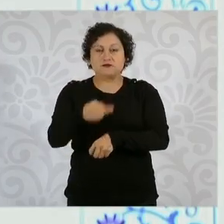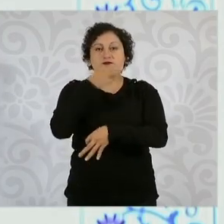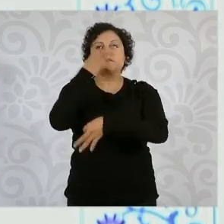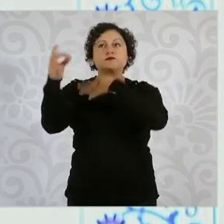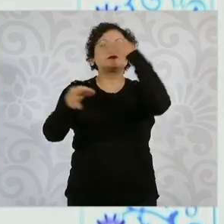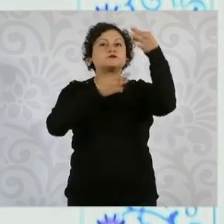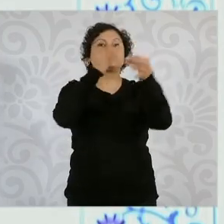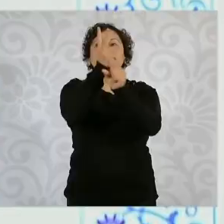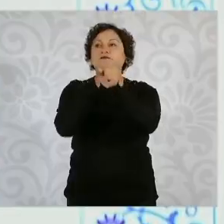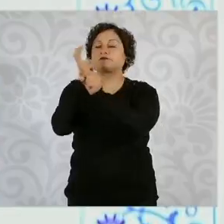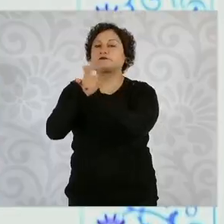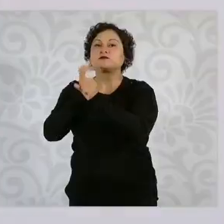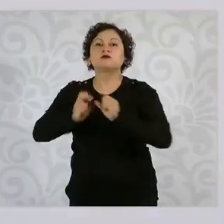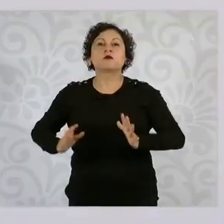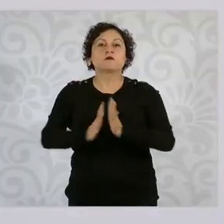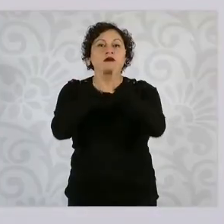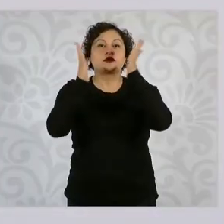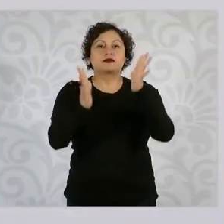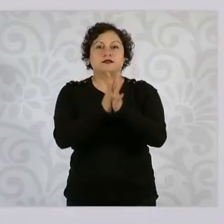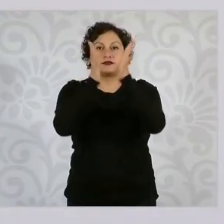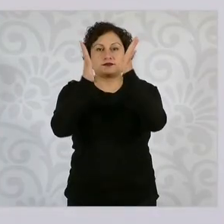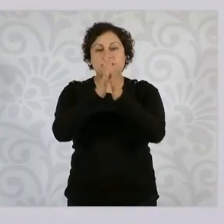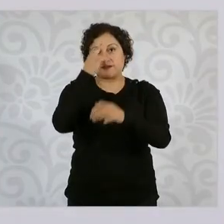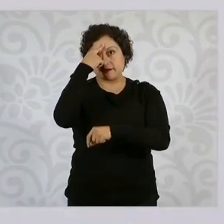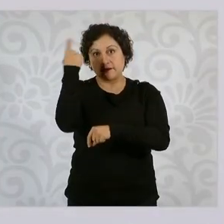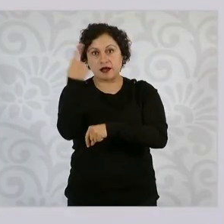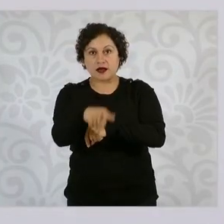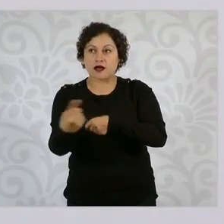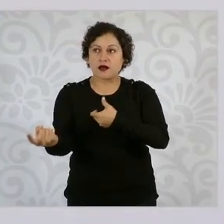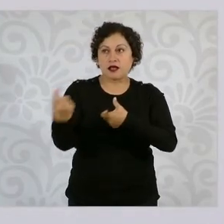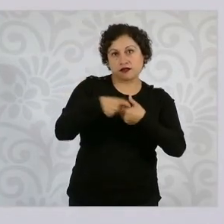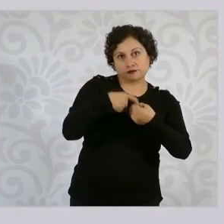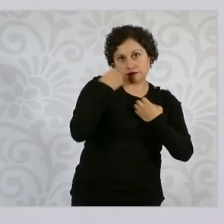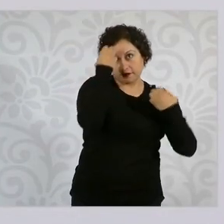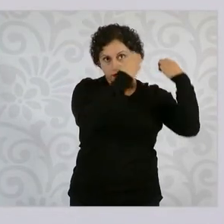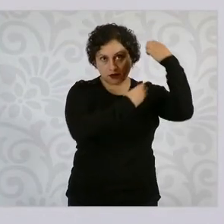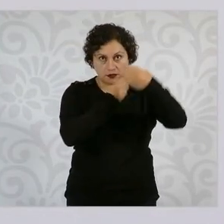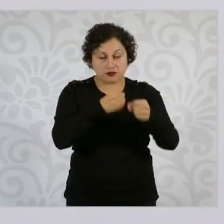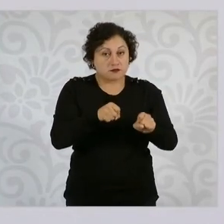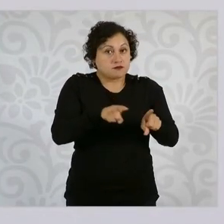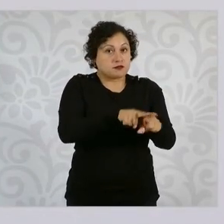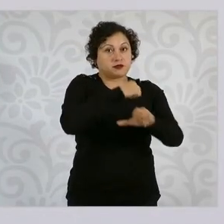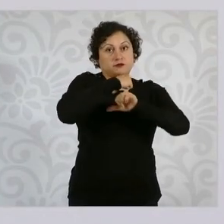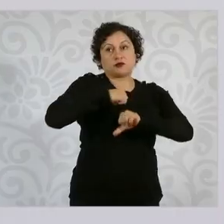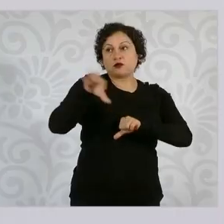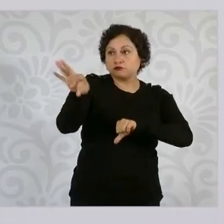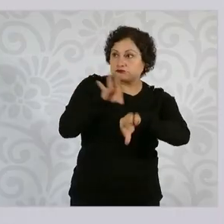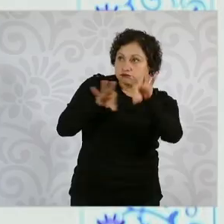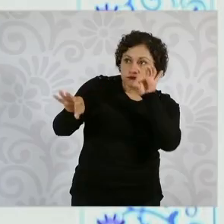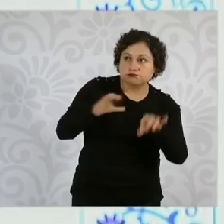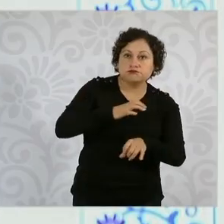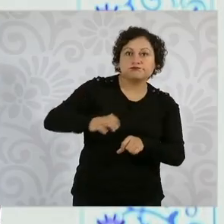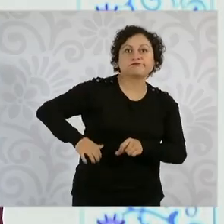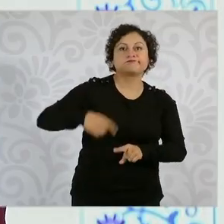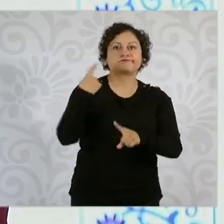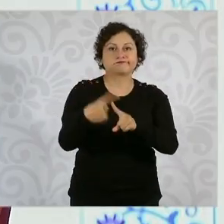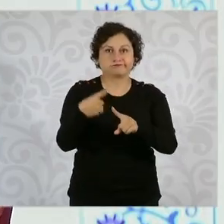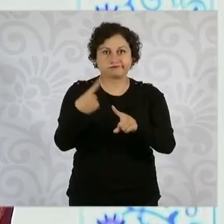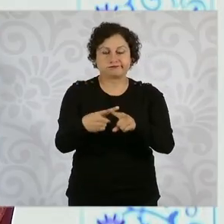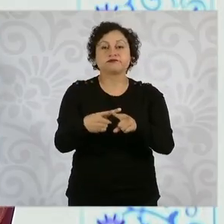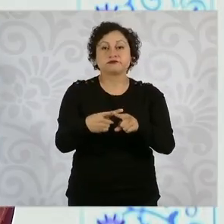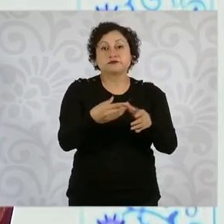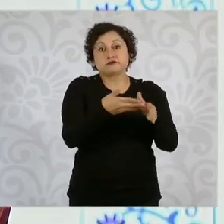convocatorias para participar en el proceso de evaluación y selección de las postulaciones. Concluido este